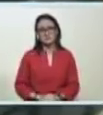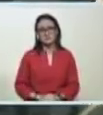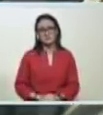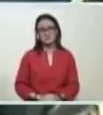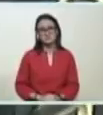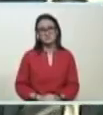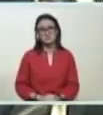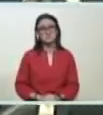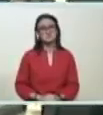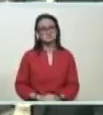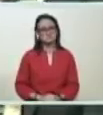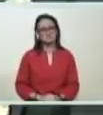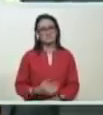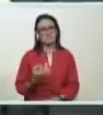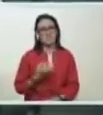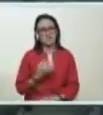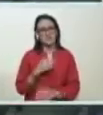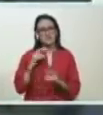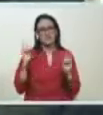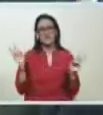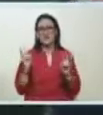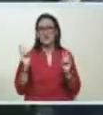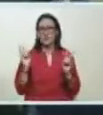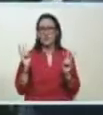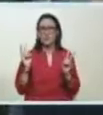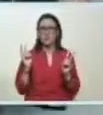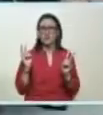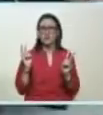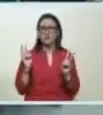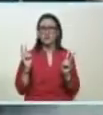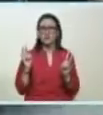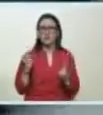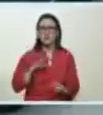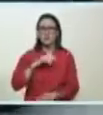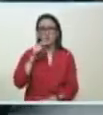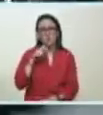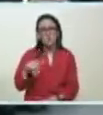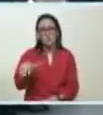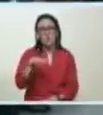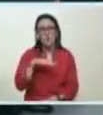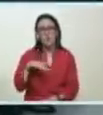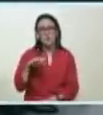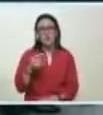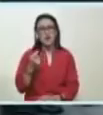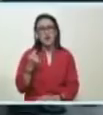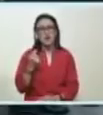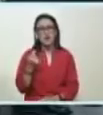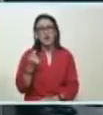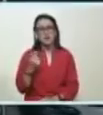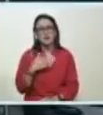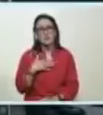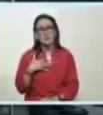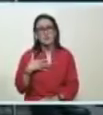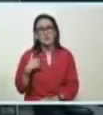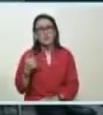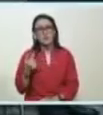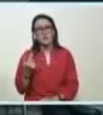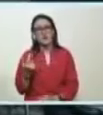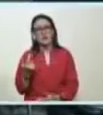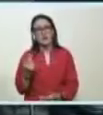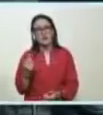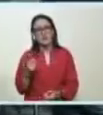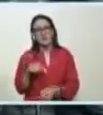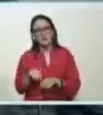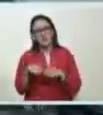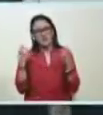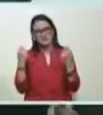Esto es una gran victoria. Esto es una gran victoria del pueblo y nadie se la puede desdecir,